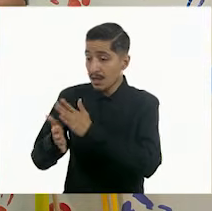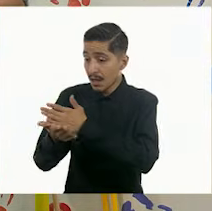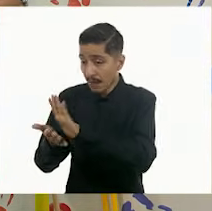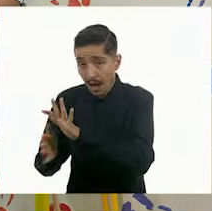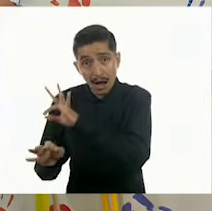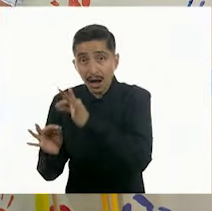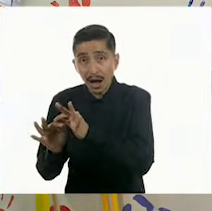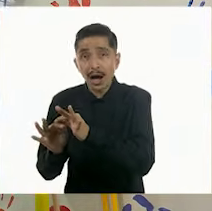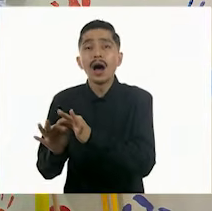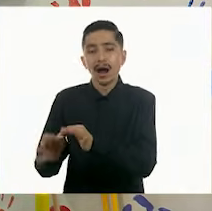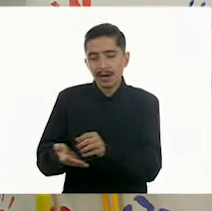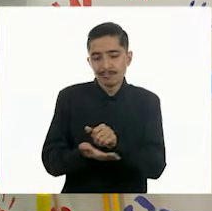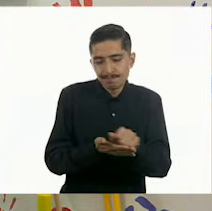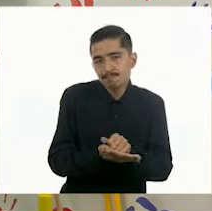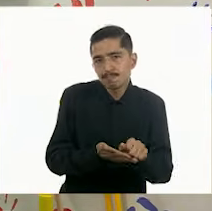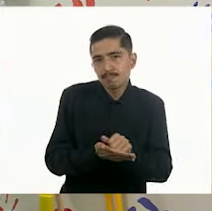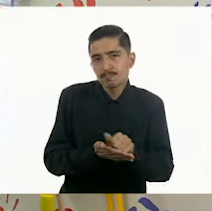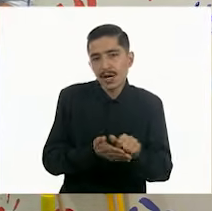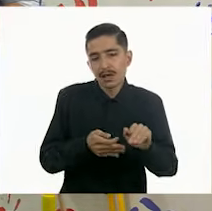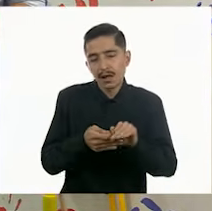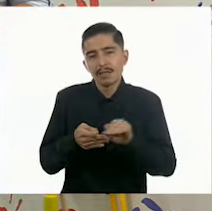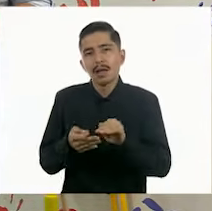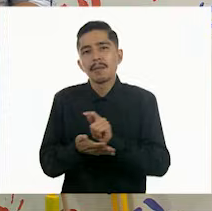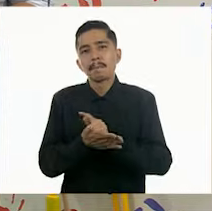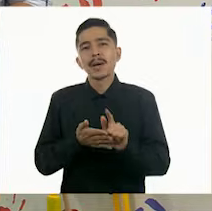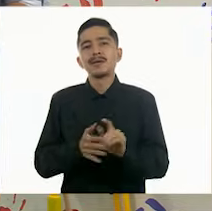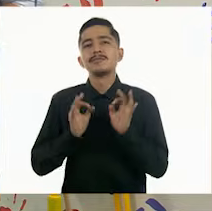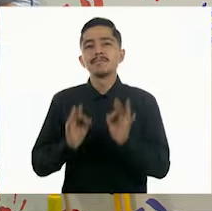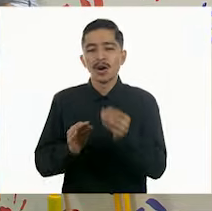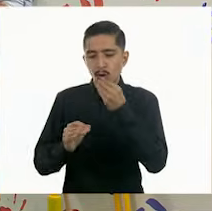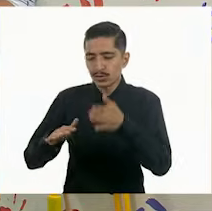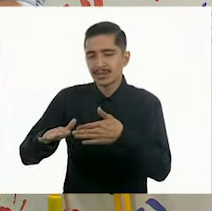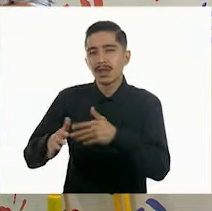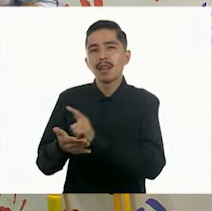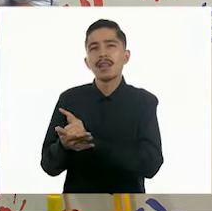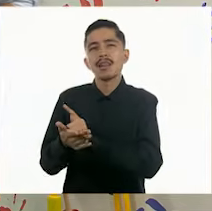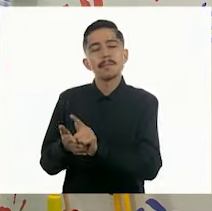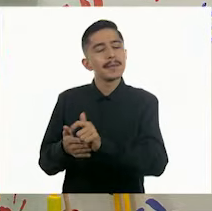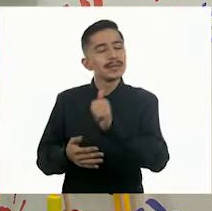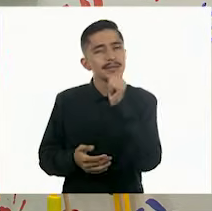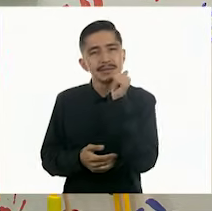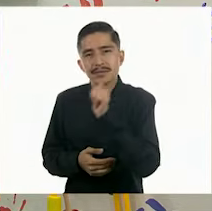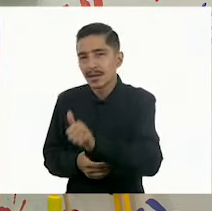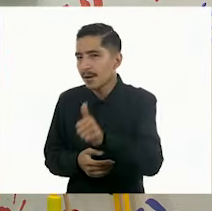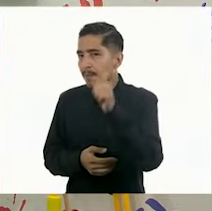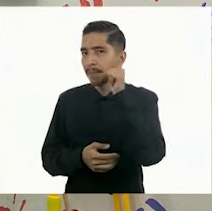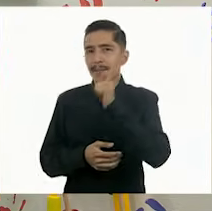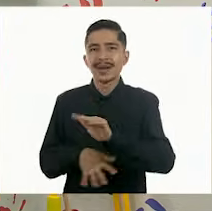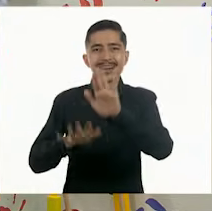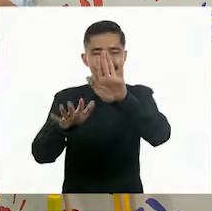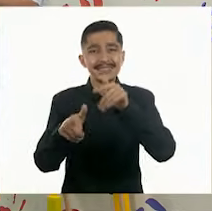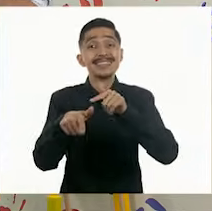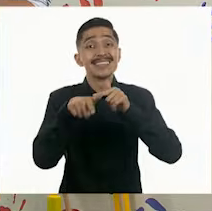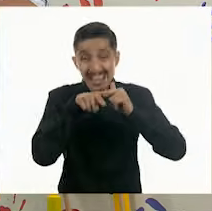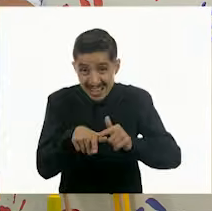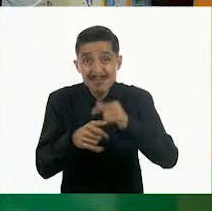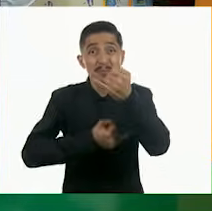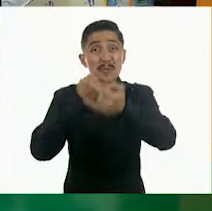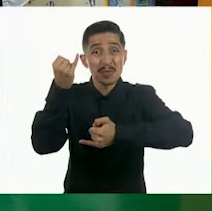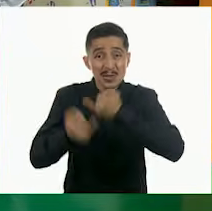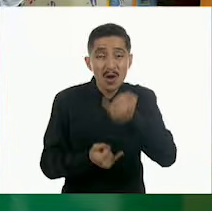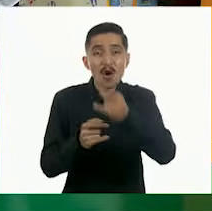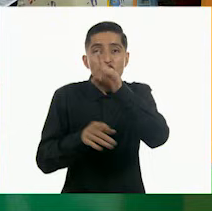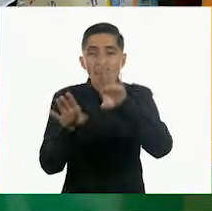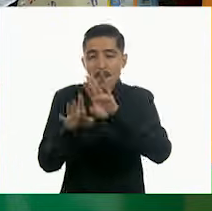Constantemente. Ajá. Y mantener siempre limpia la cocina. A ver, seguimos con el juego. Vamos a encontrar ese